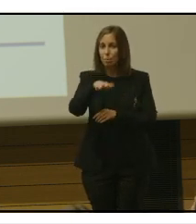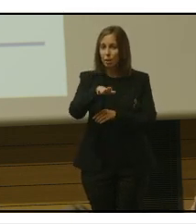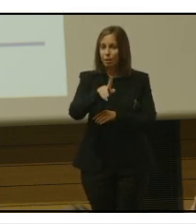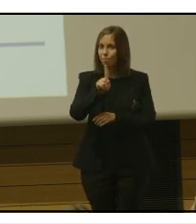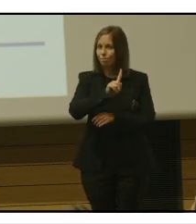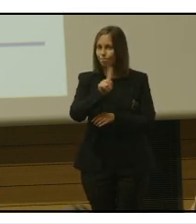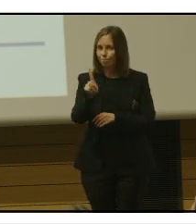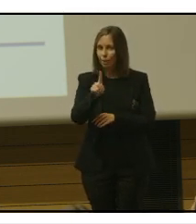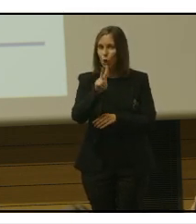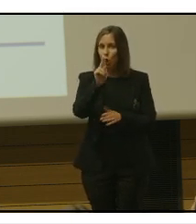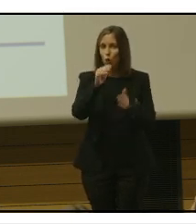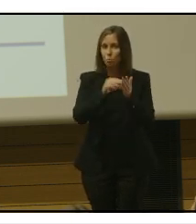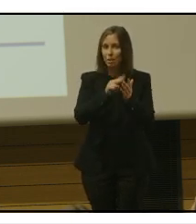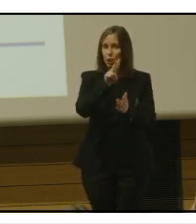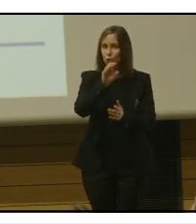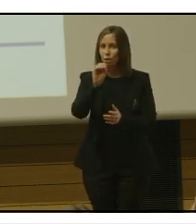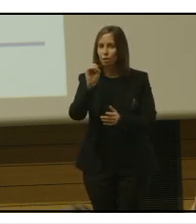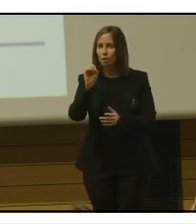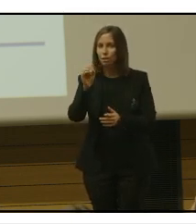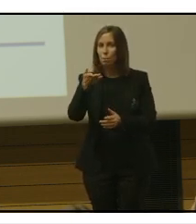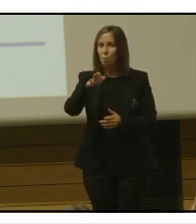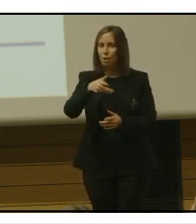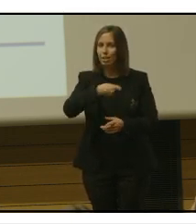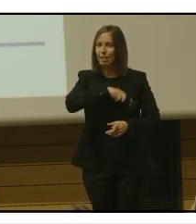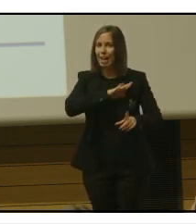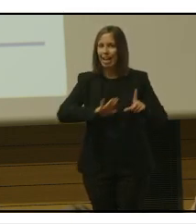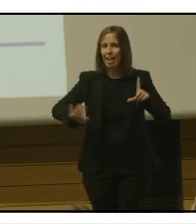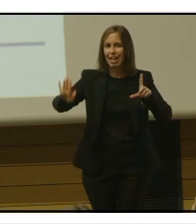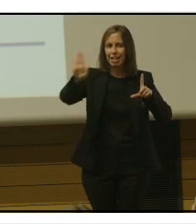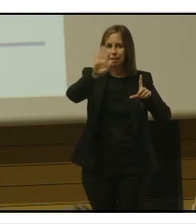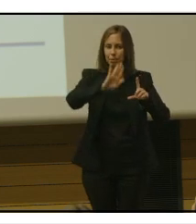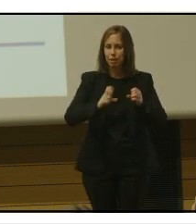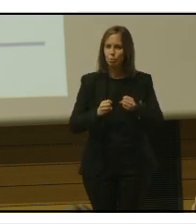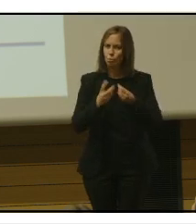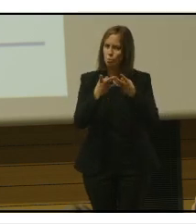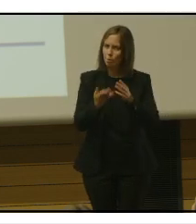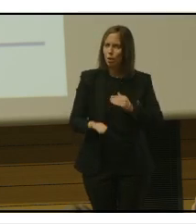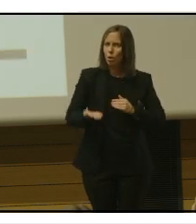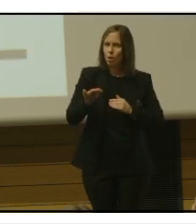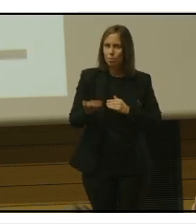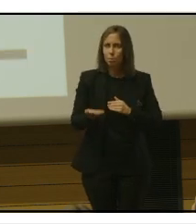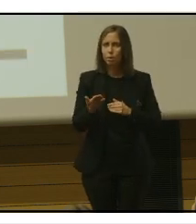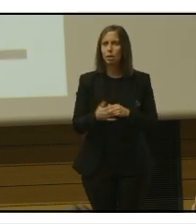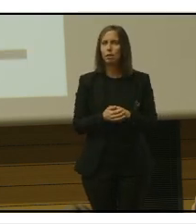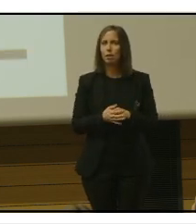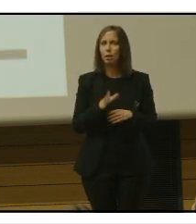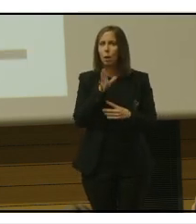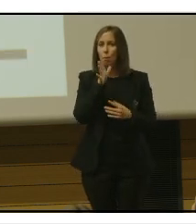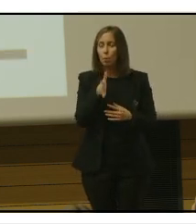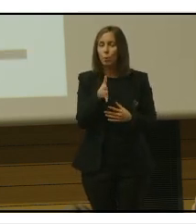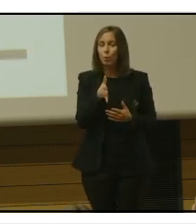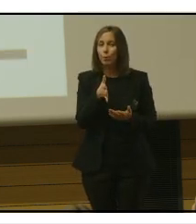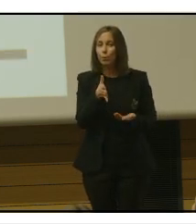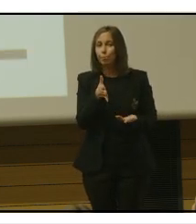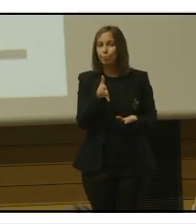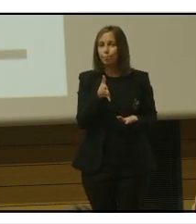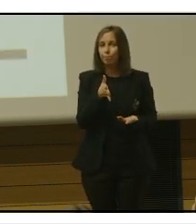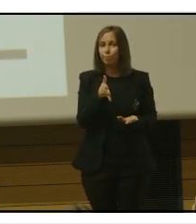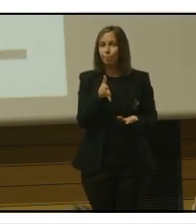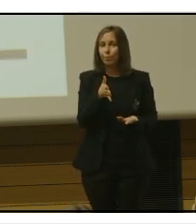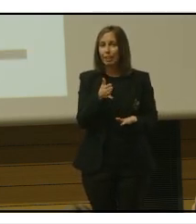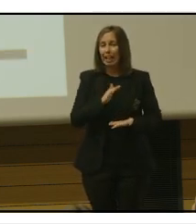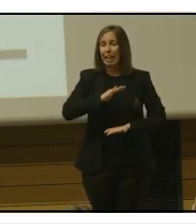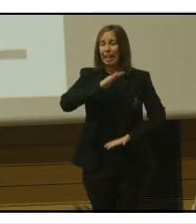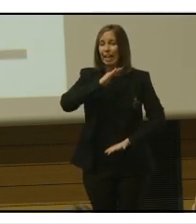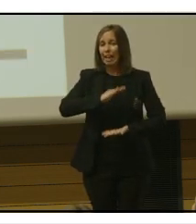de 2.200 muertes en España, que esto es un número que realmente es muy importante, sobre todo por esa capacidad